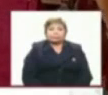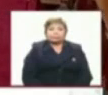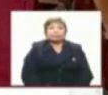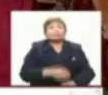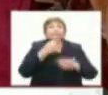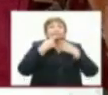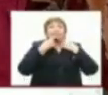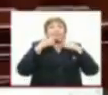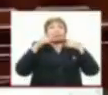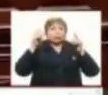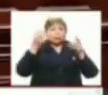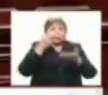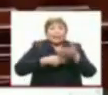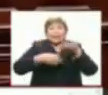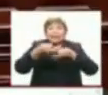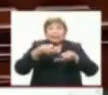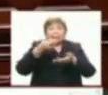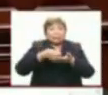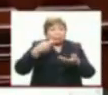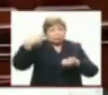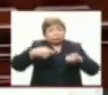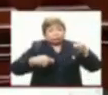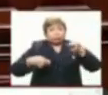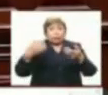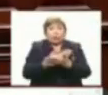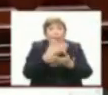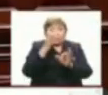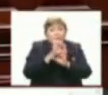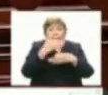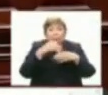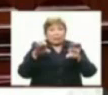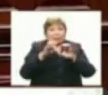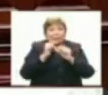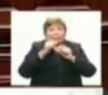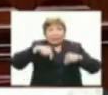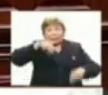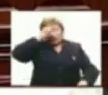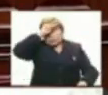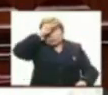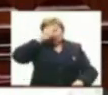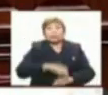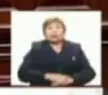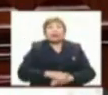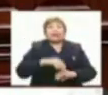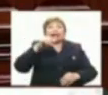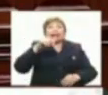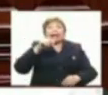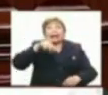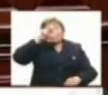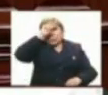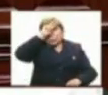La promoción de la inversión y una nueva forma de hacer proyectos en el Perú. El